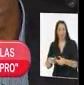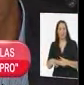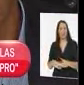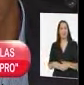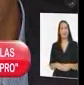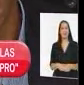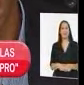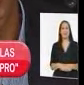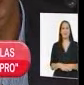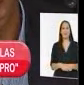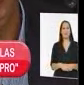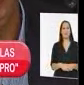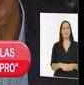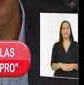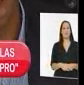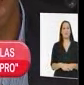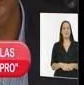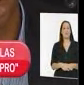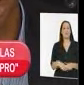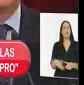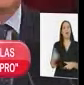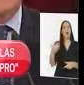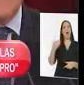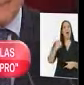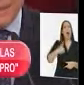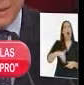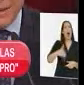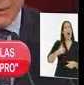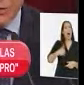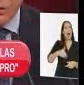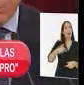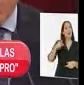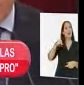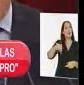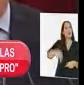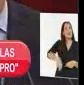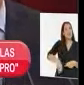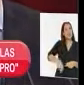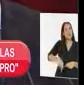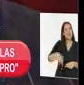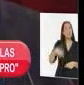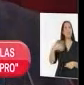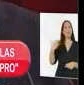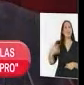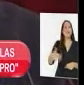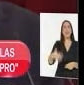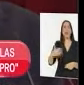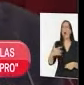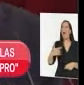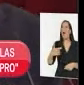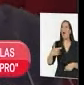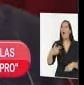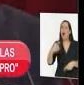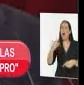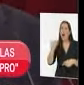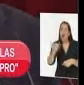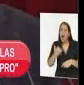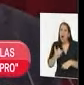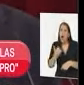términos electorales es malo para el país. A mí me asusta muchísimo que tras los errores de quienes están en el